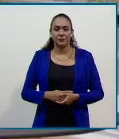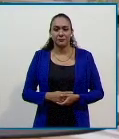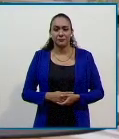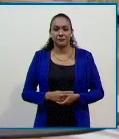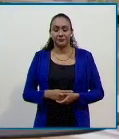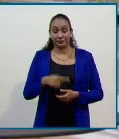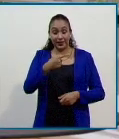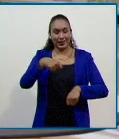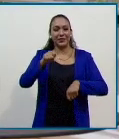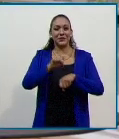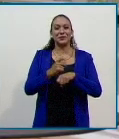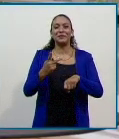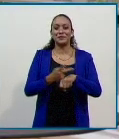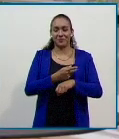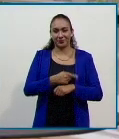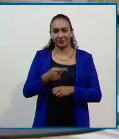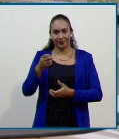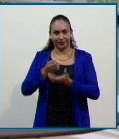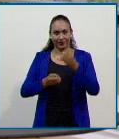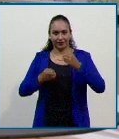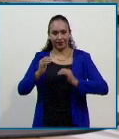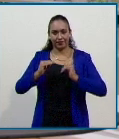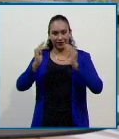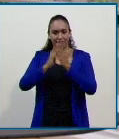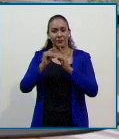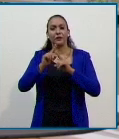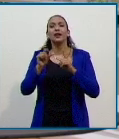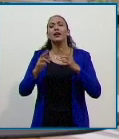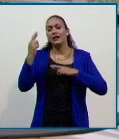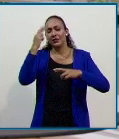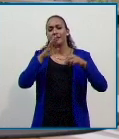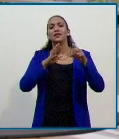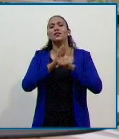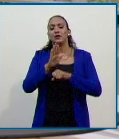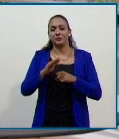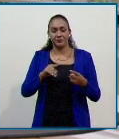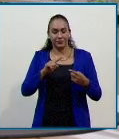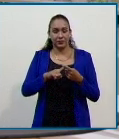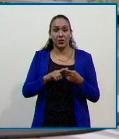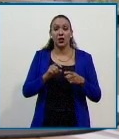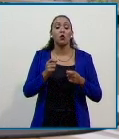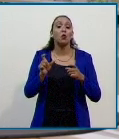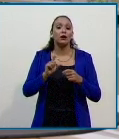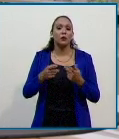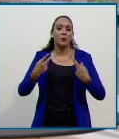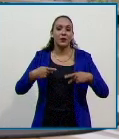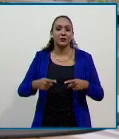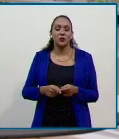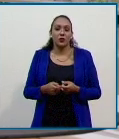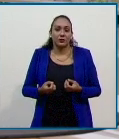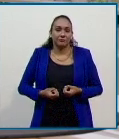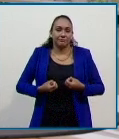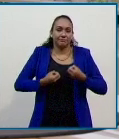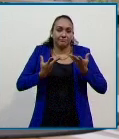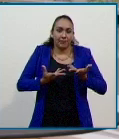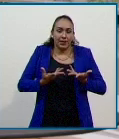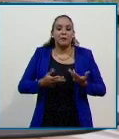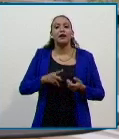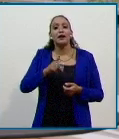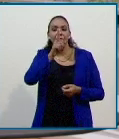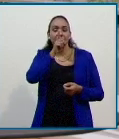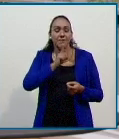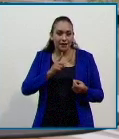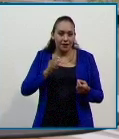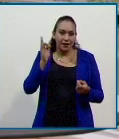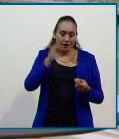Y esta semana las salas de la Corte resolvieron asuntos relacionados con testimonios falsos, nulidad de patentes, pensión por viudez